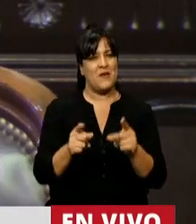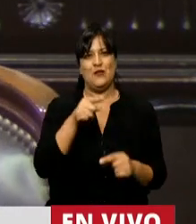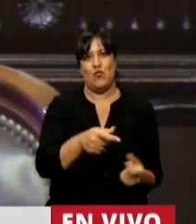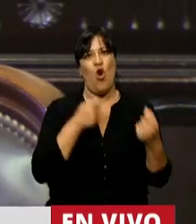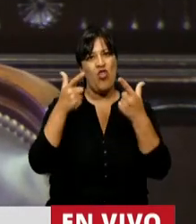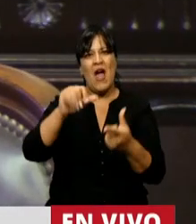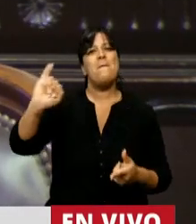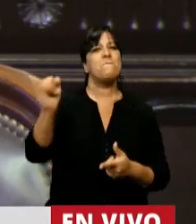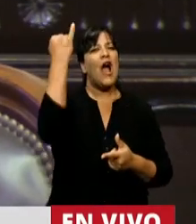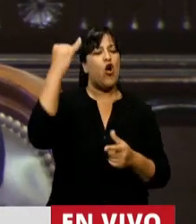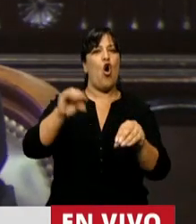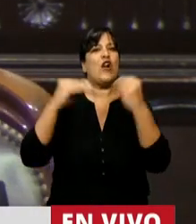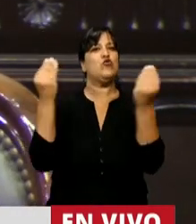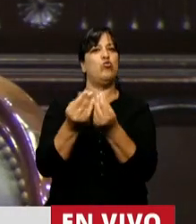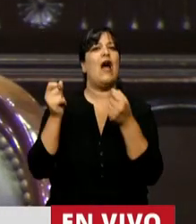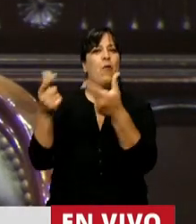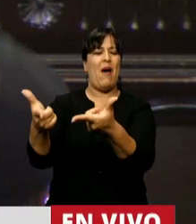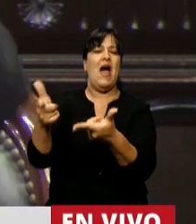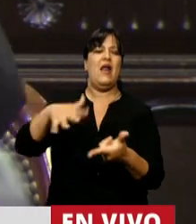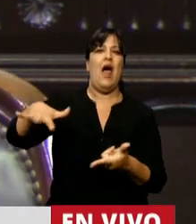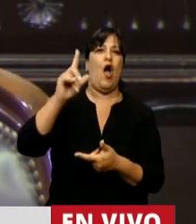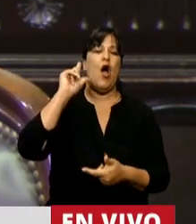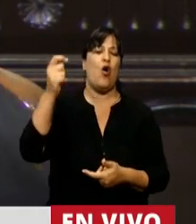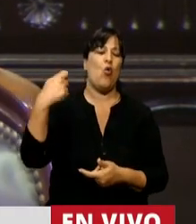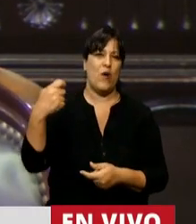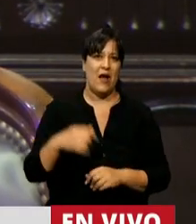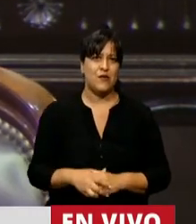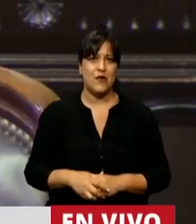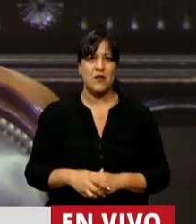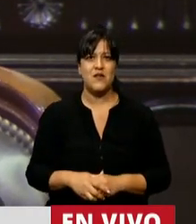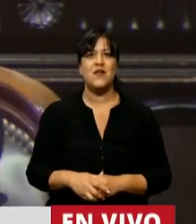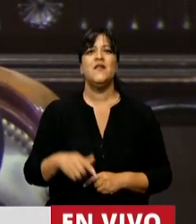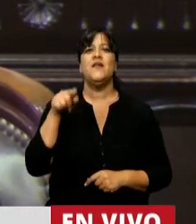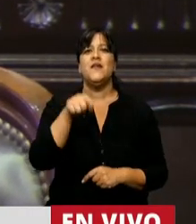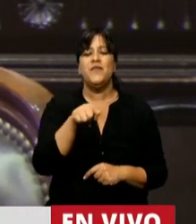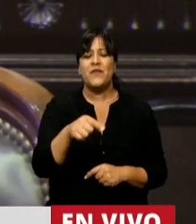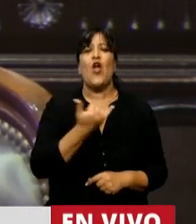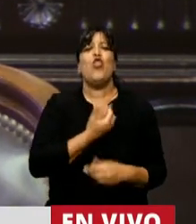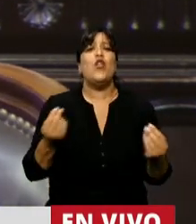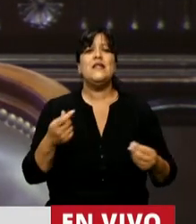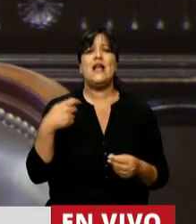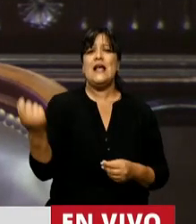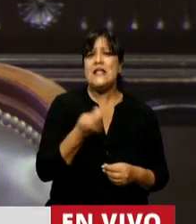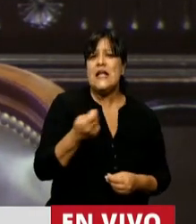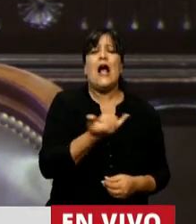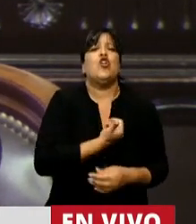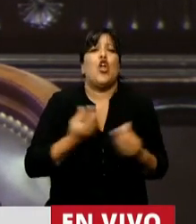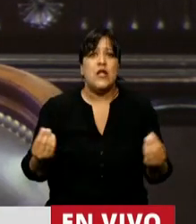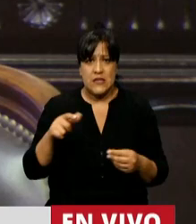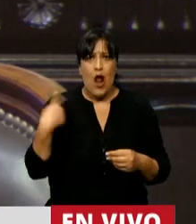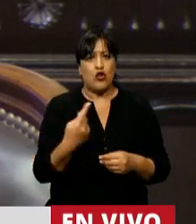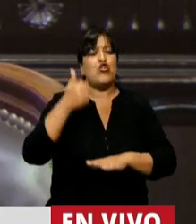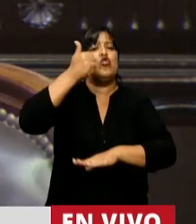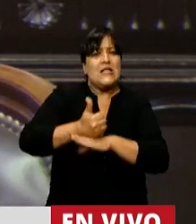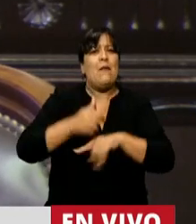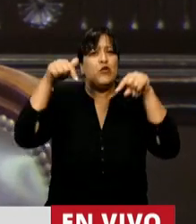los mejores resultados a los jubilados. Por eso cuando dicen dónde están los sindicalistas, estamos acá